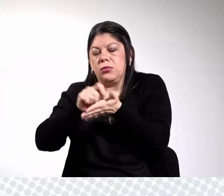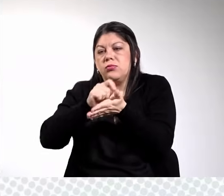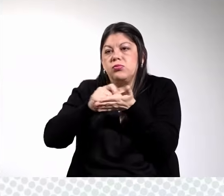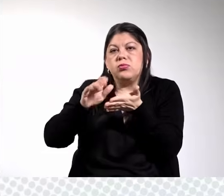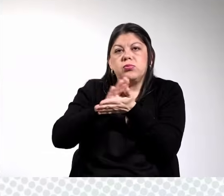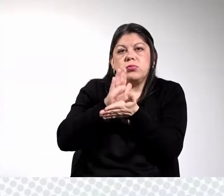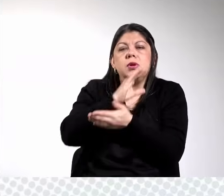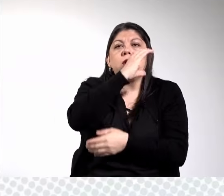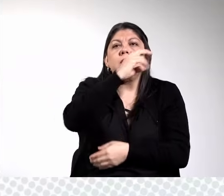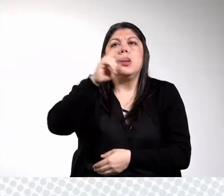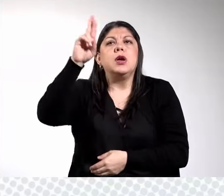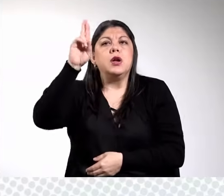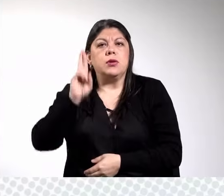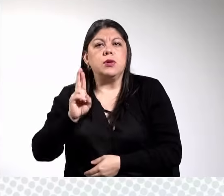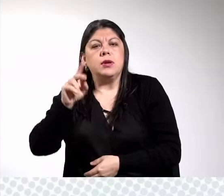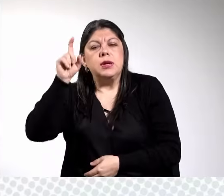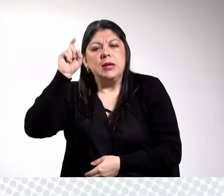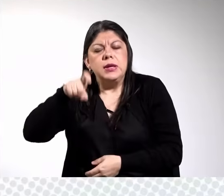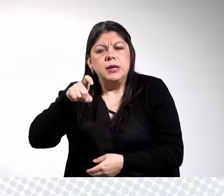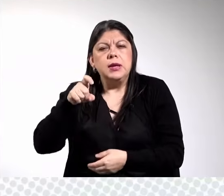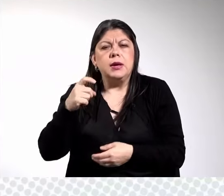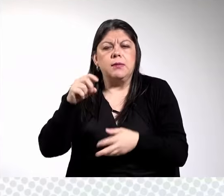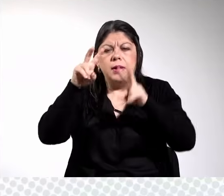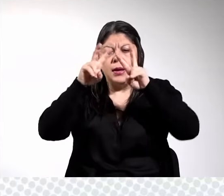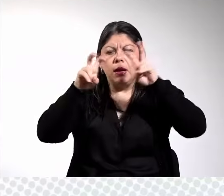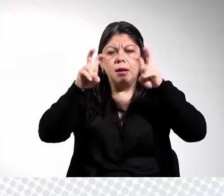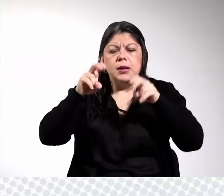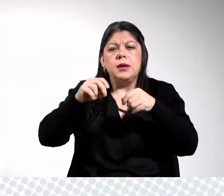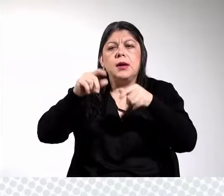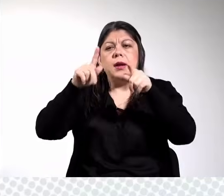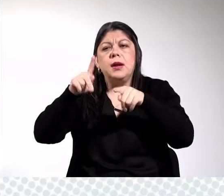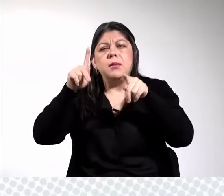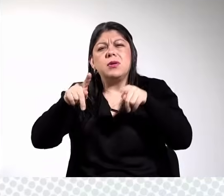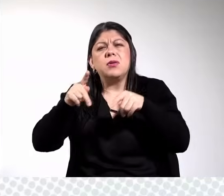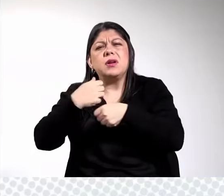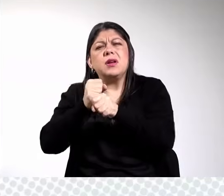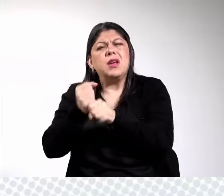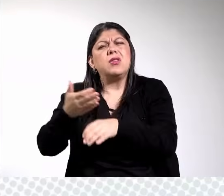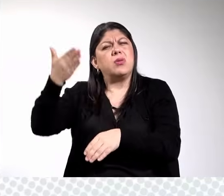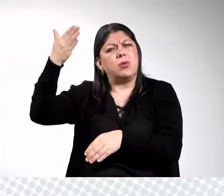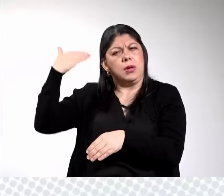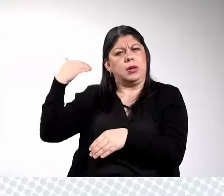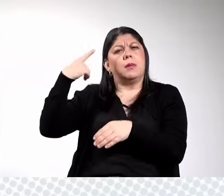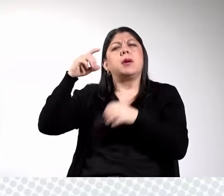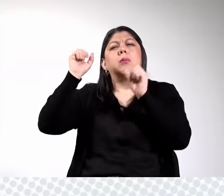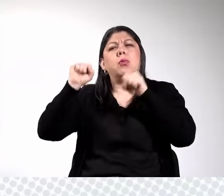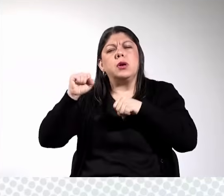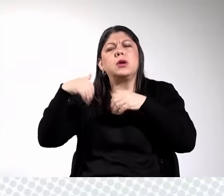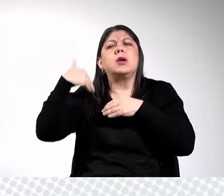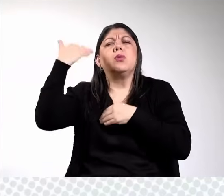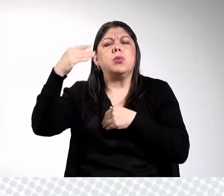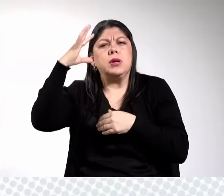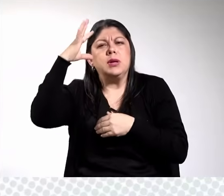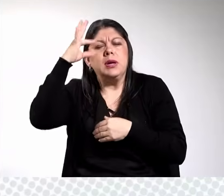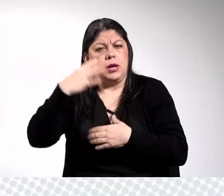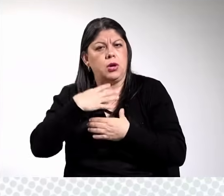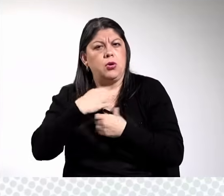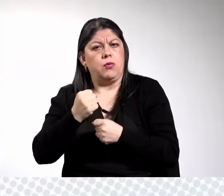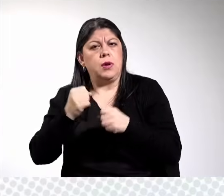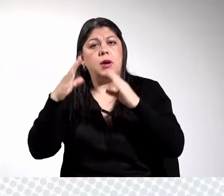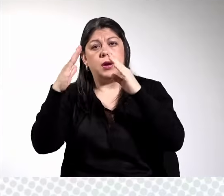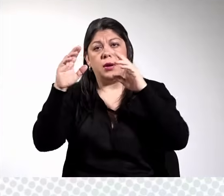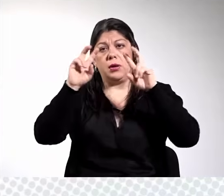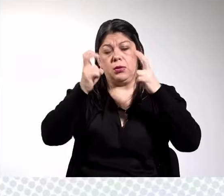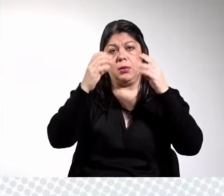El costarricense tiene que ver qué hizo la persona antes de, para luego poderle creer. El tema de vivienda será un